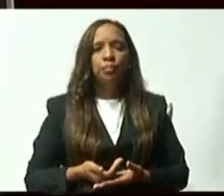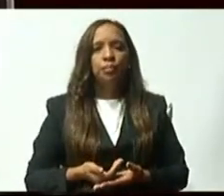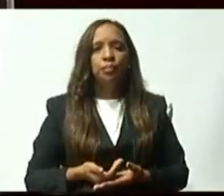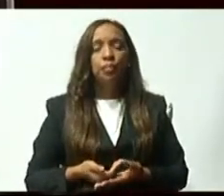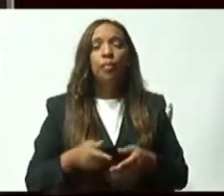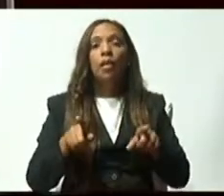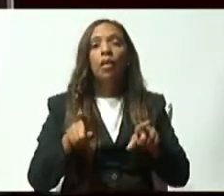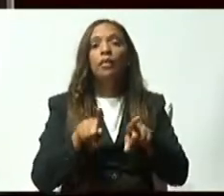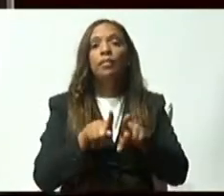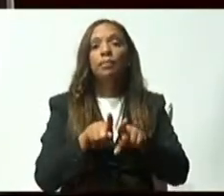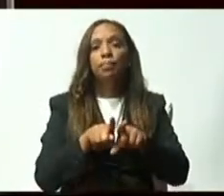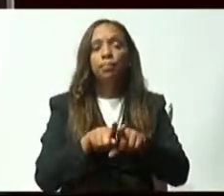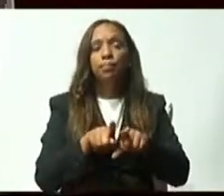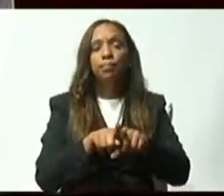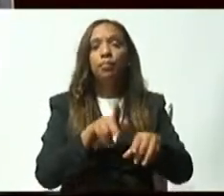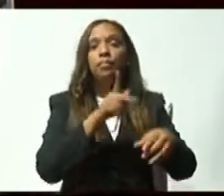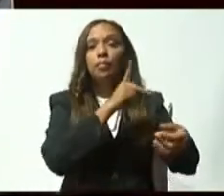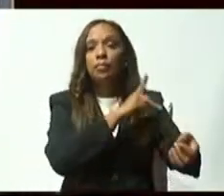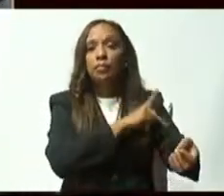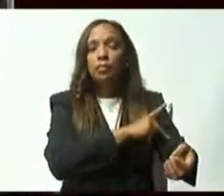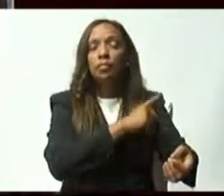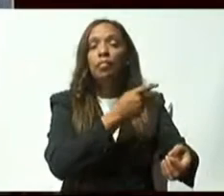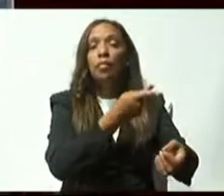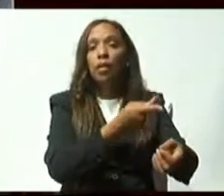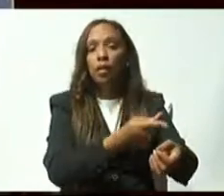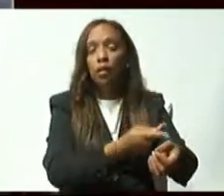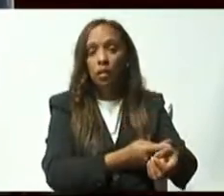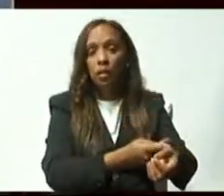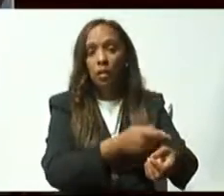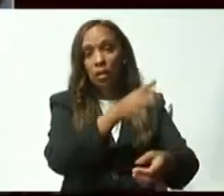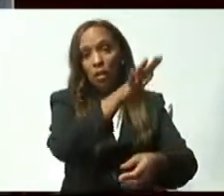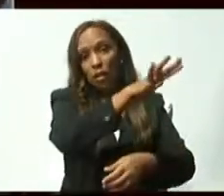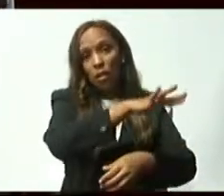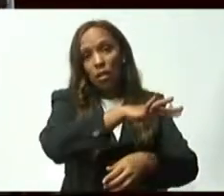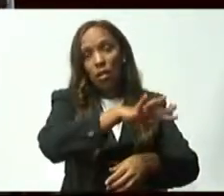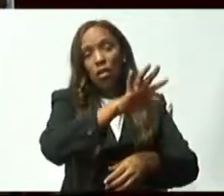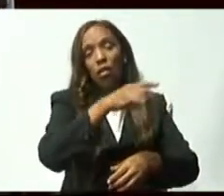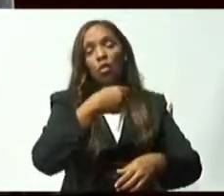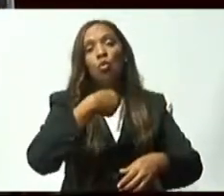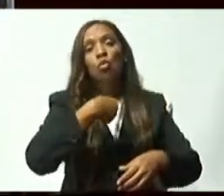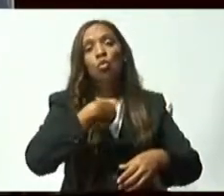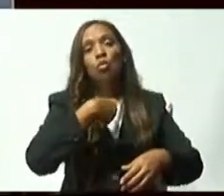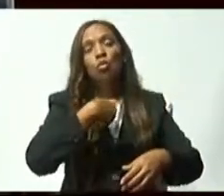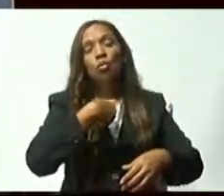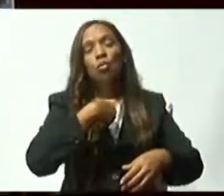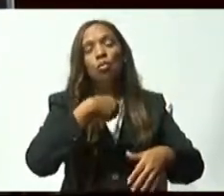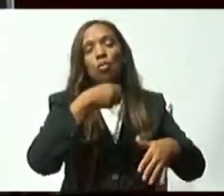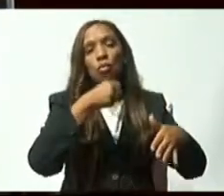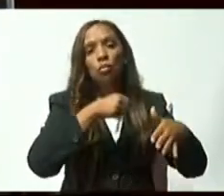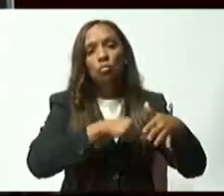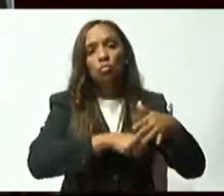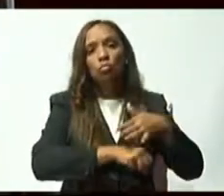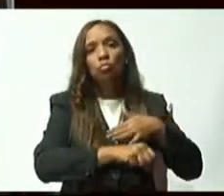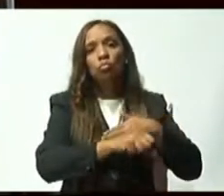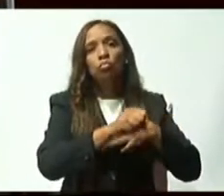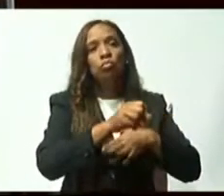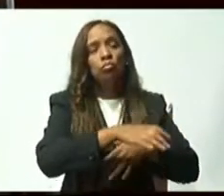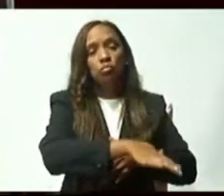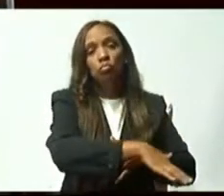casa materna, donde casi nací, donde viví, donde hice mi infancia, todavía vivo ahí